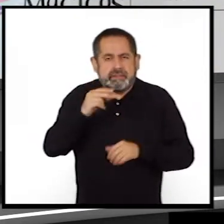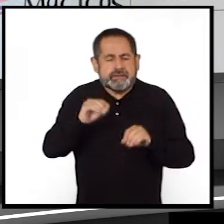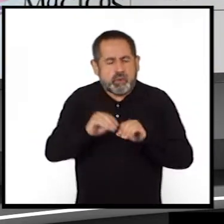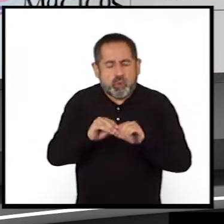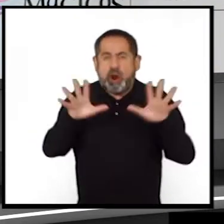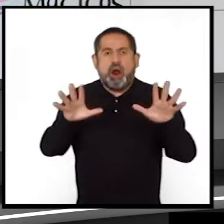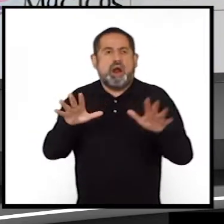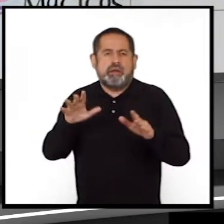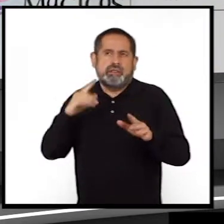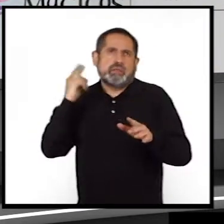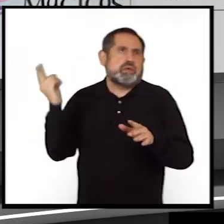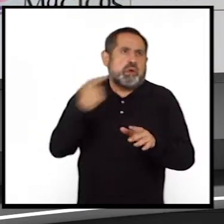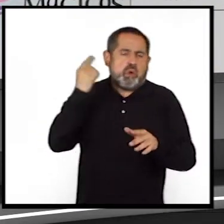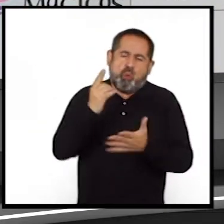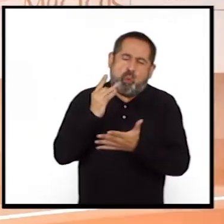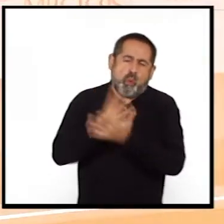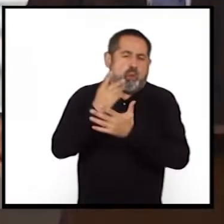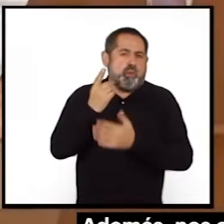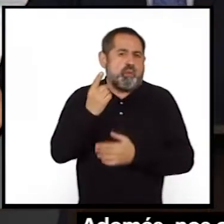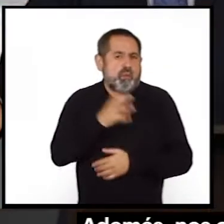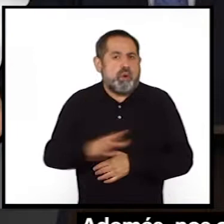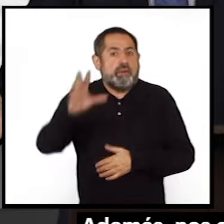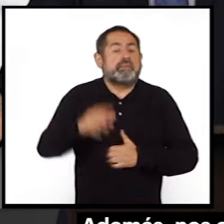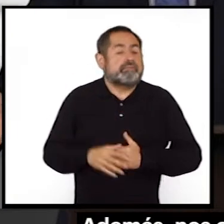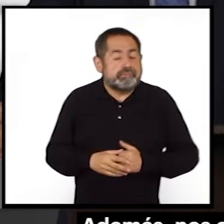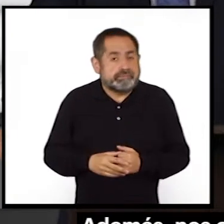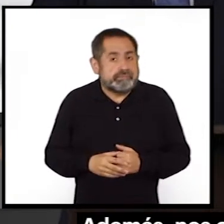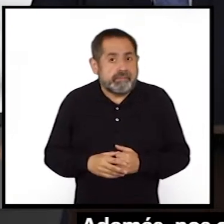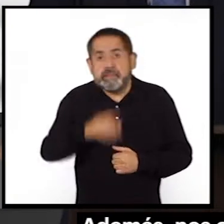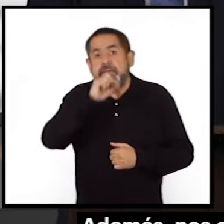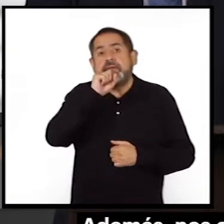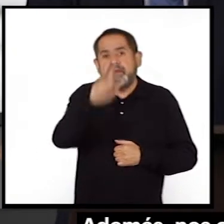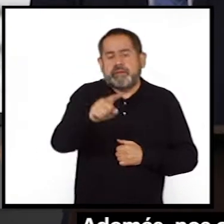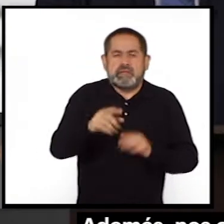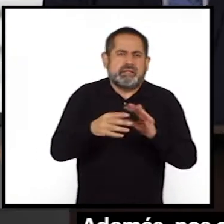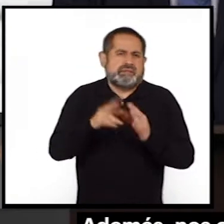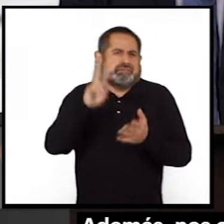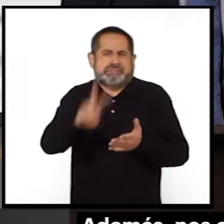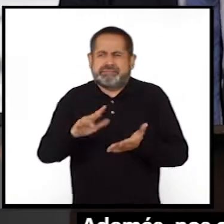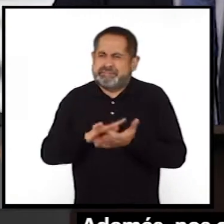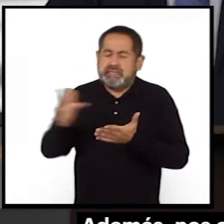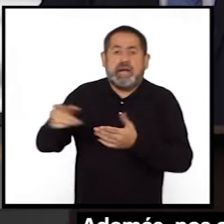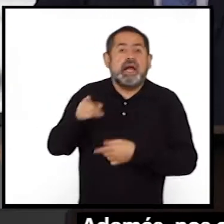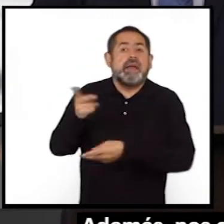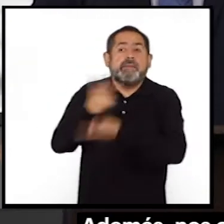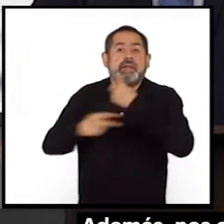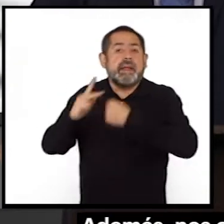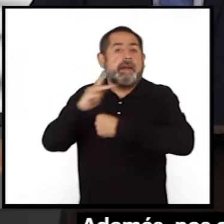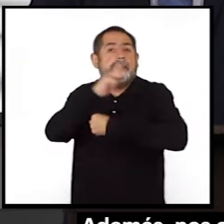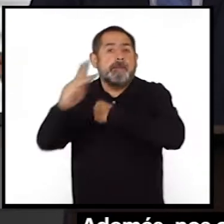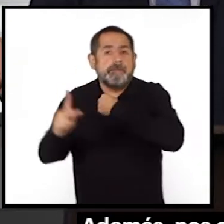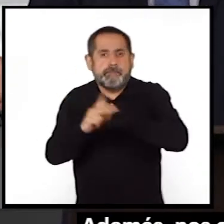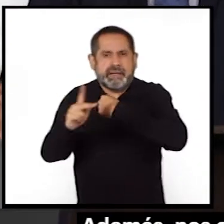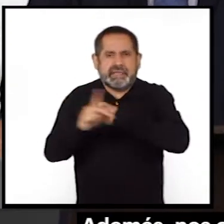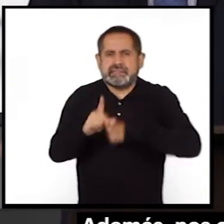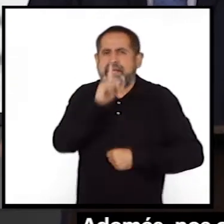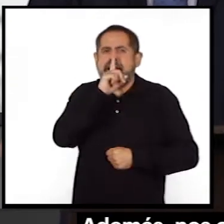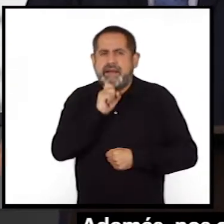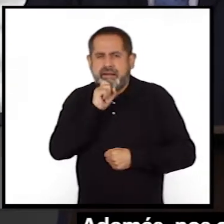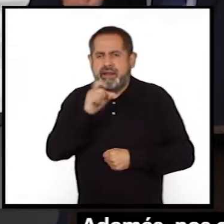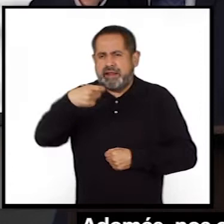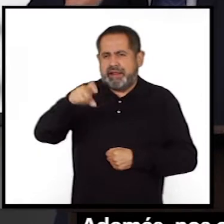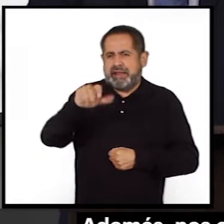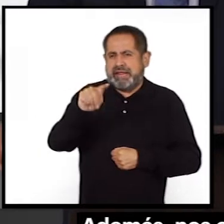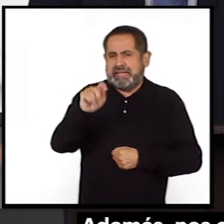evento trascendental y único. Además, nos congratulamos por la participación de Qatar como país